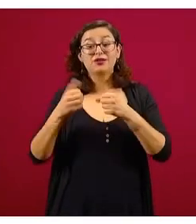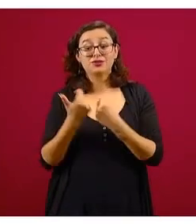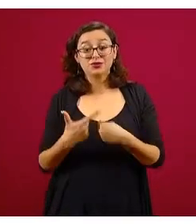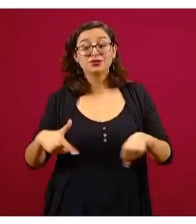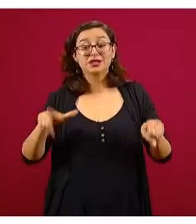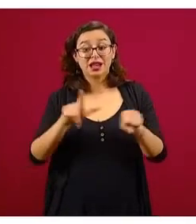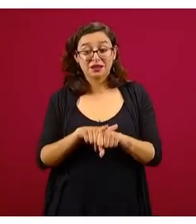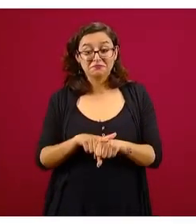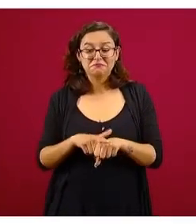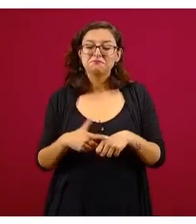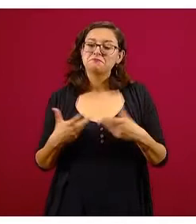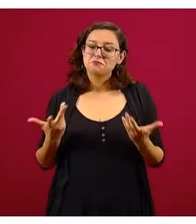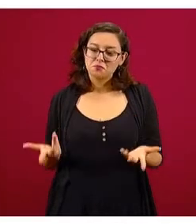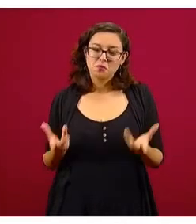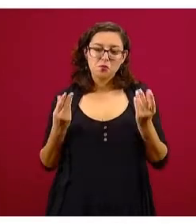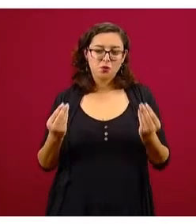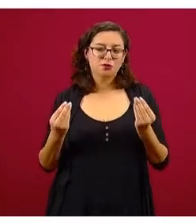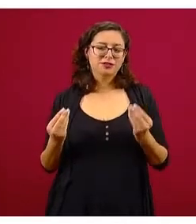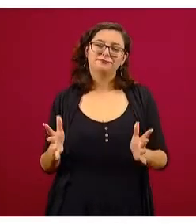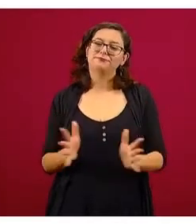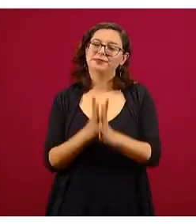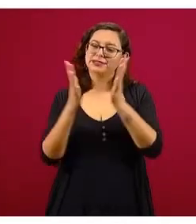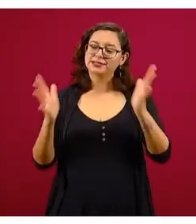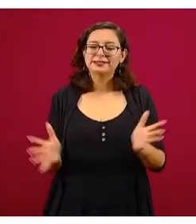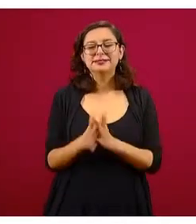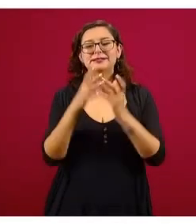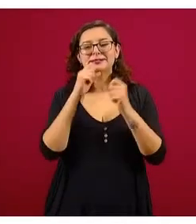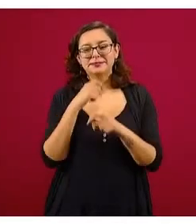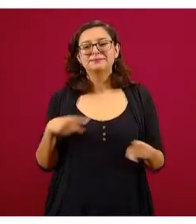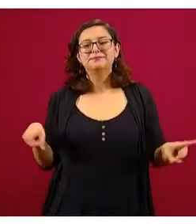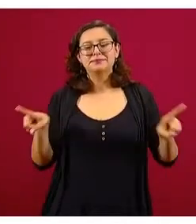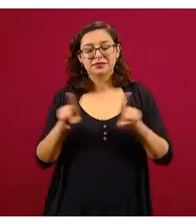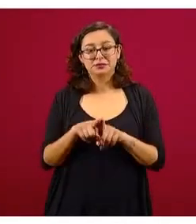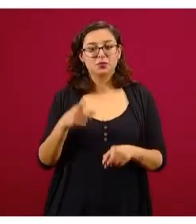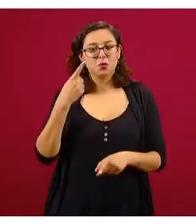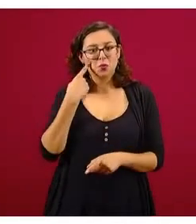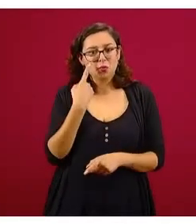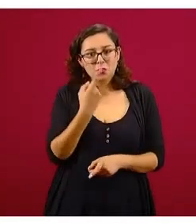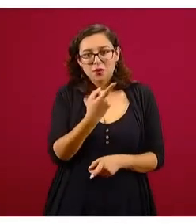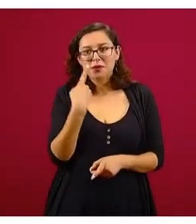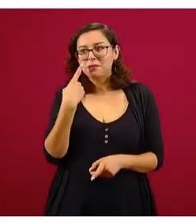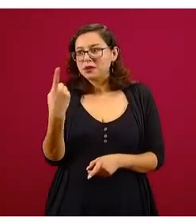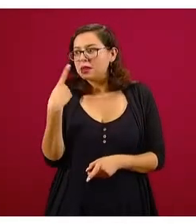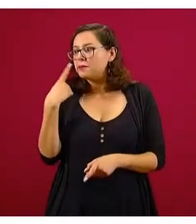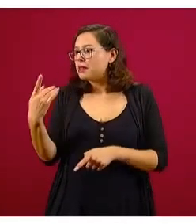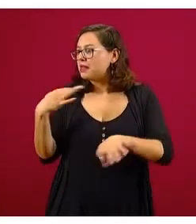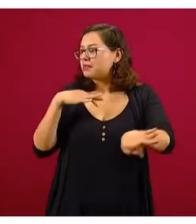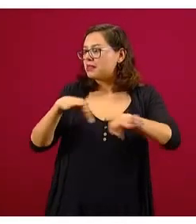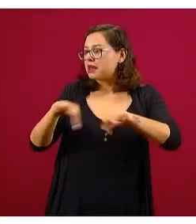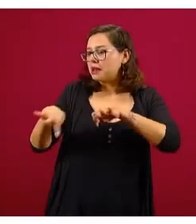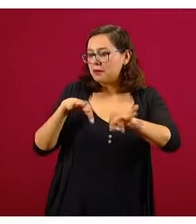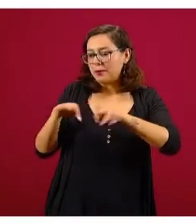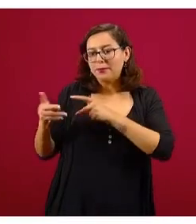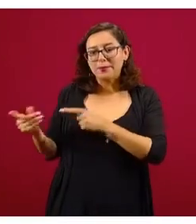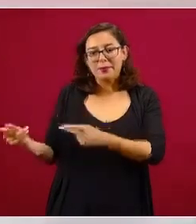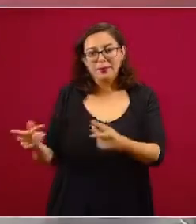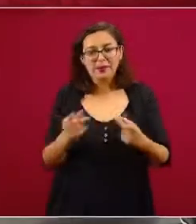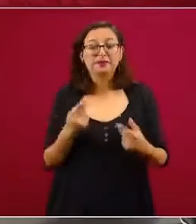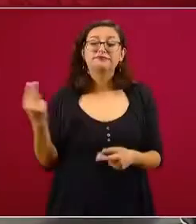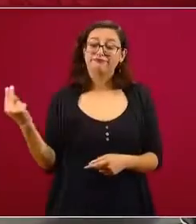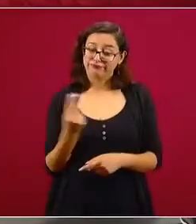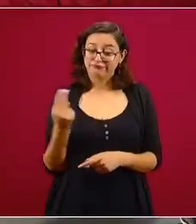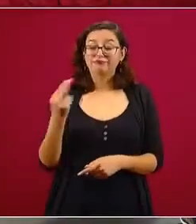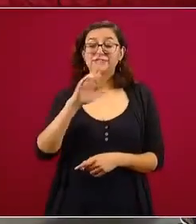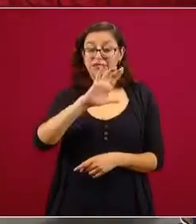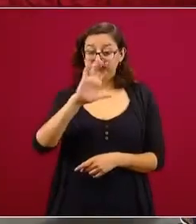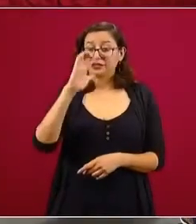una participación muy activa y también el deseo de visibilizar a las compañeras que están en el campo laboral y que necesitan ser reconocidas